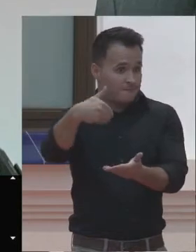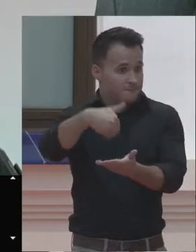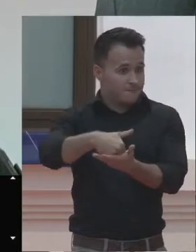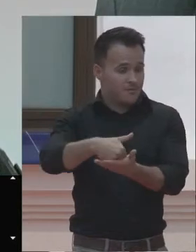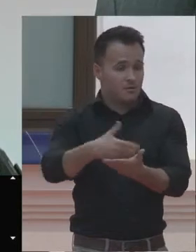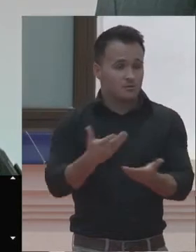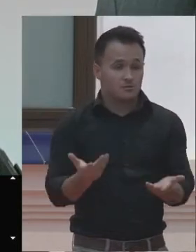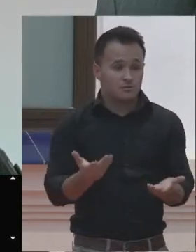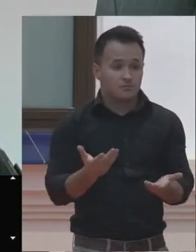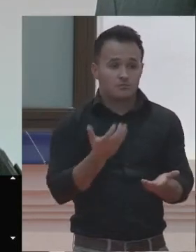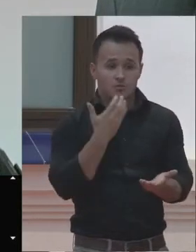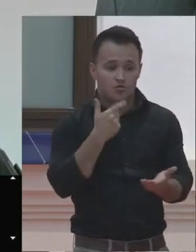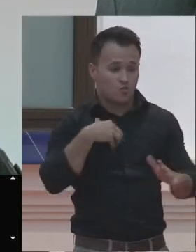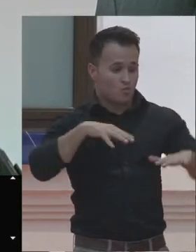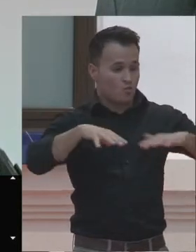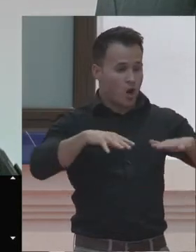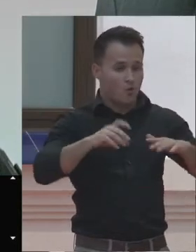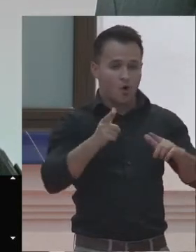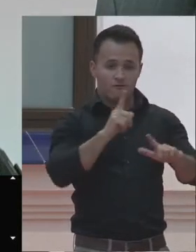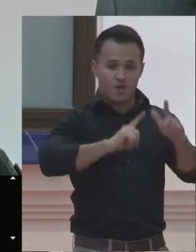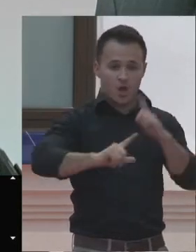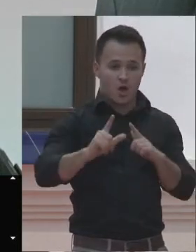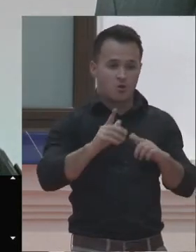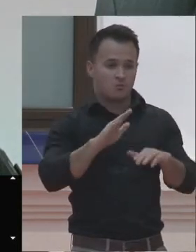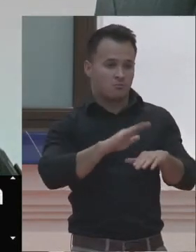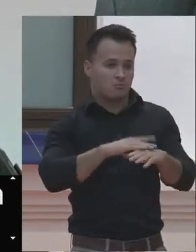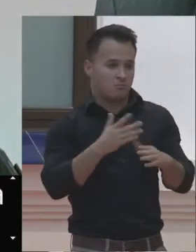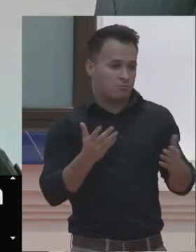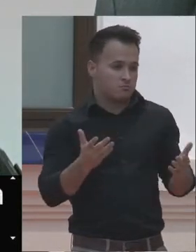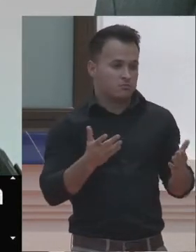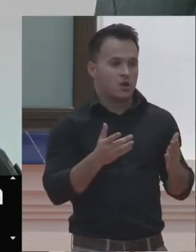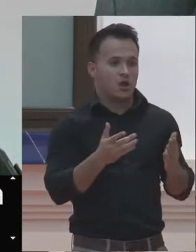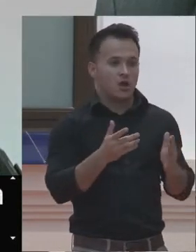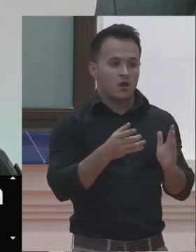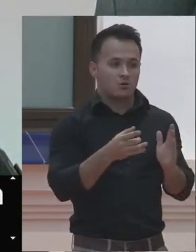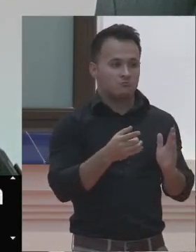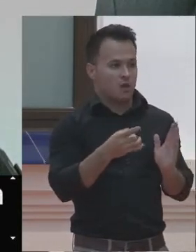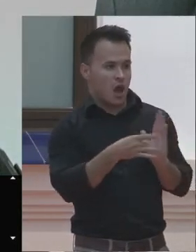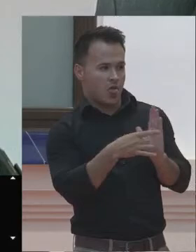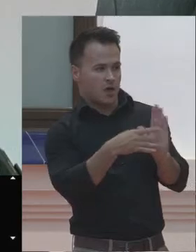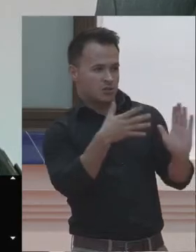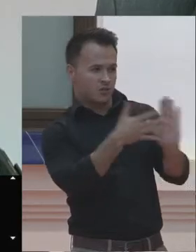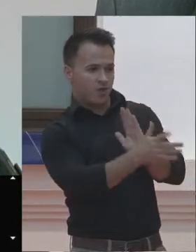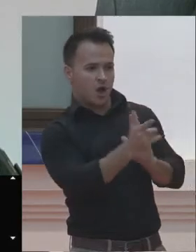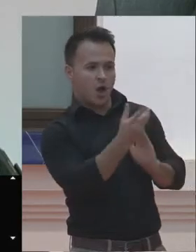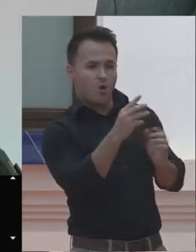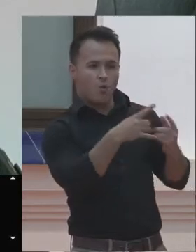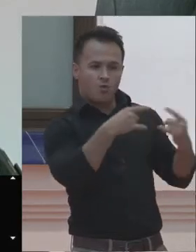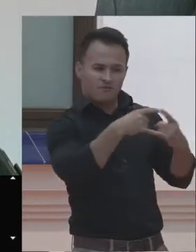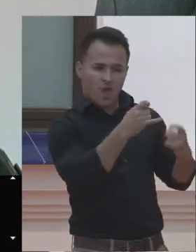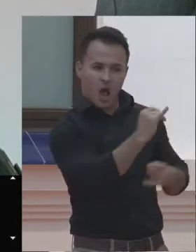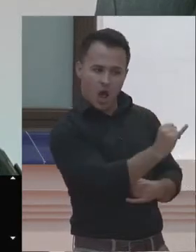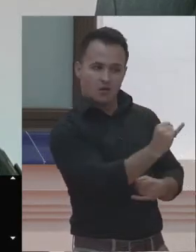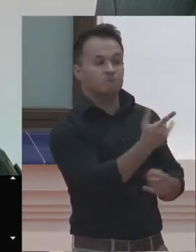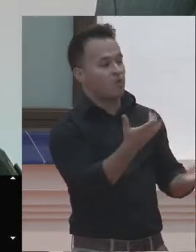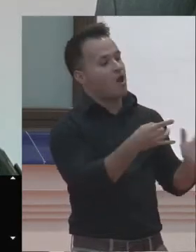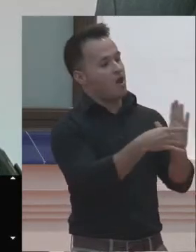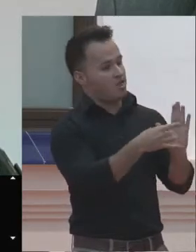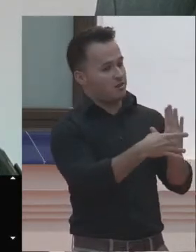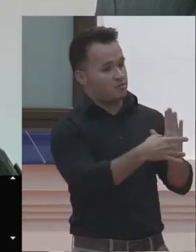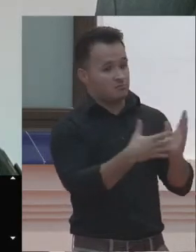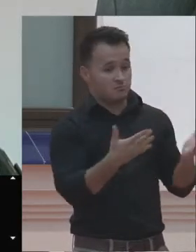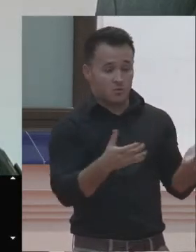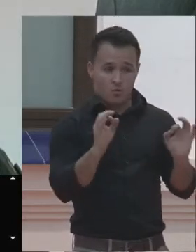de que igual que yo cuando me muevo y viajo, pues para mí una prioridad es saber si un hotel tiene wifi porque la uso intensivamente